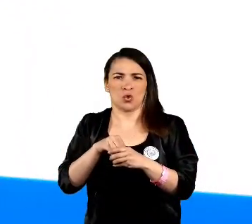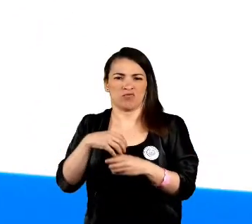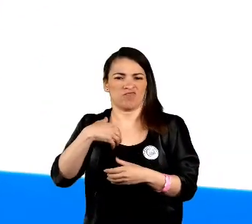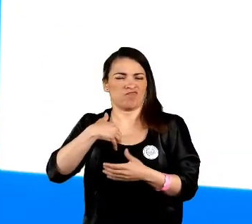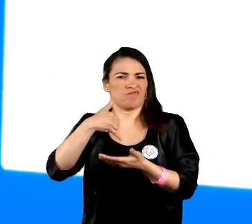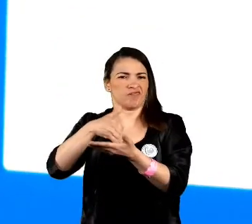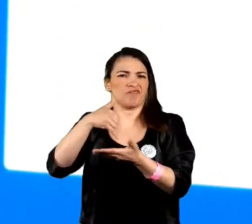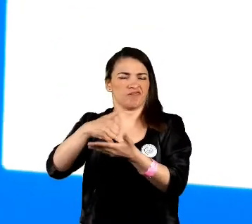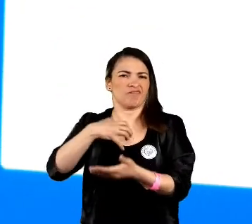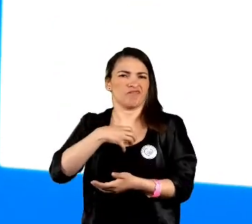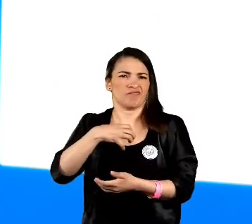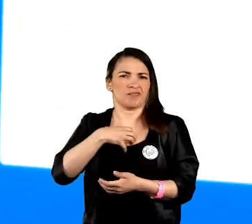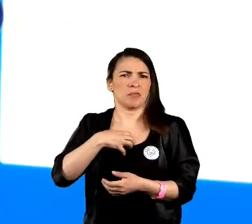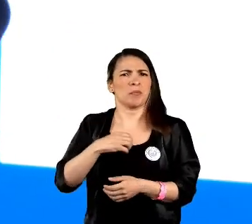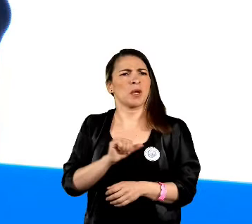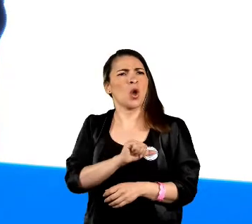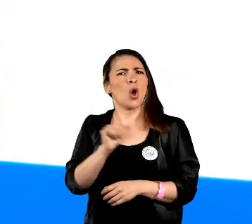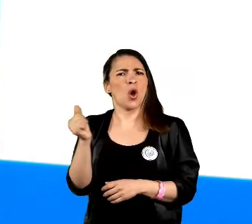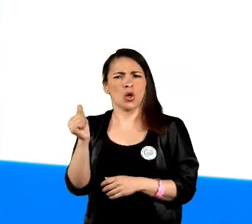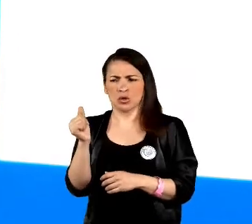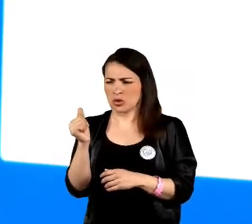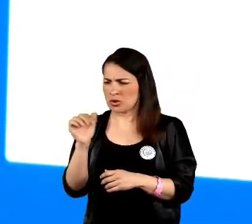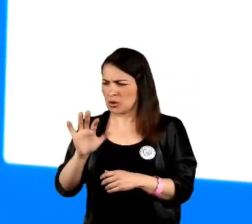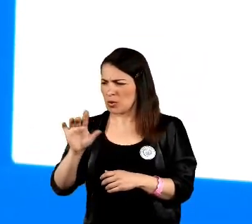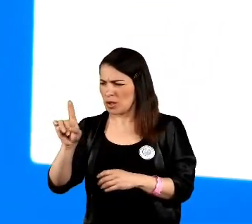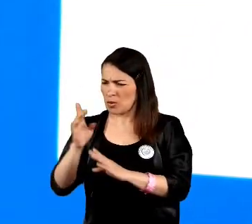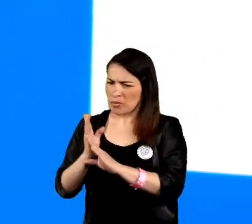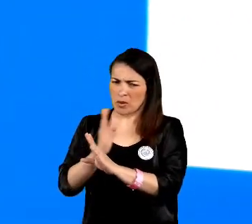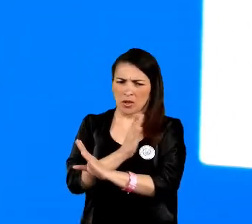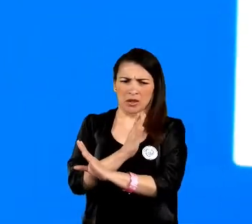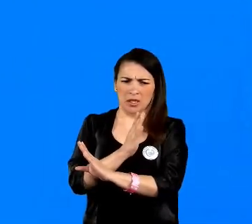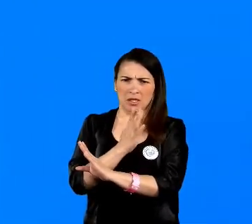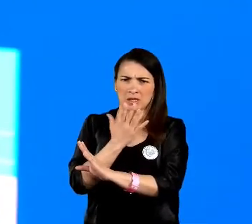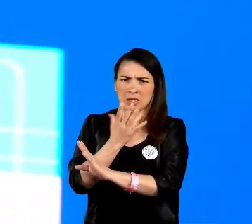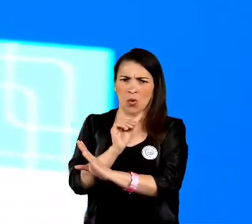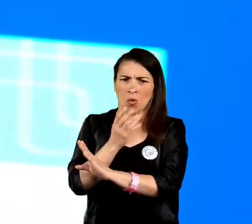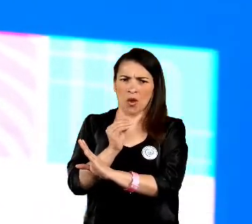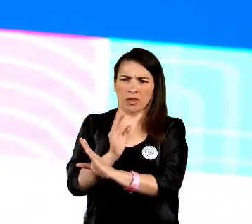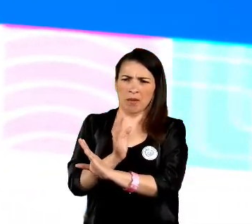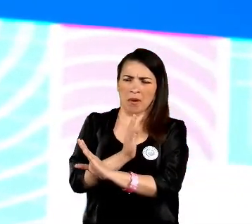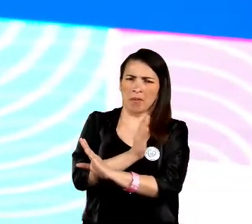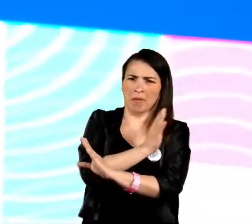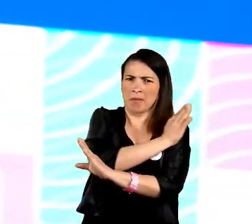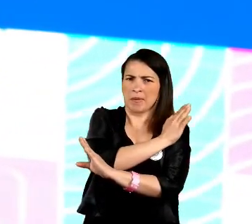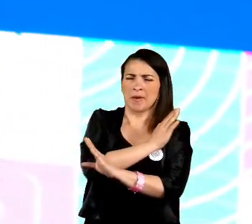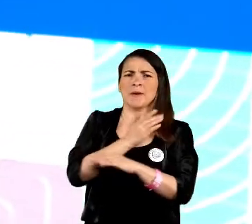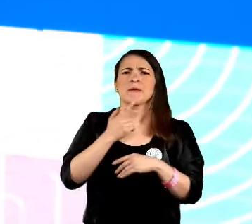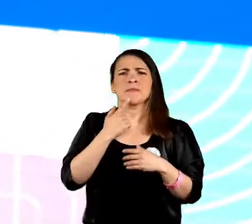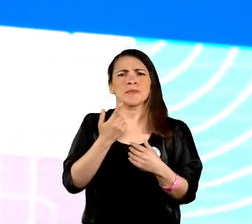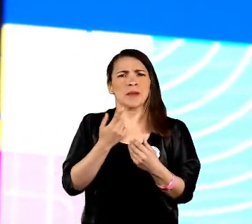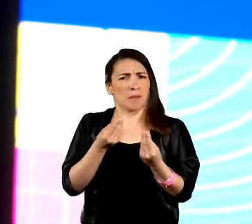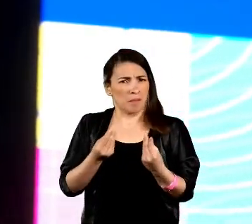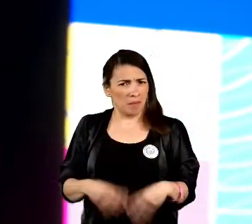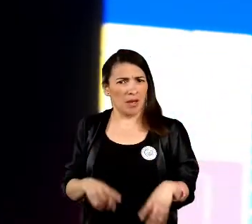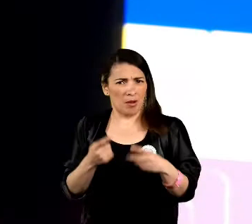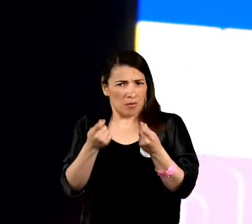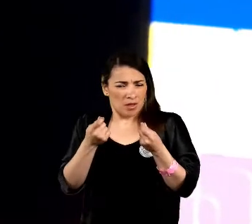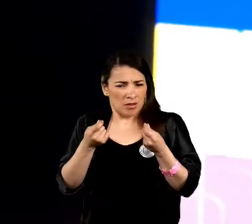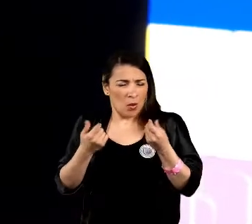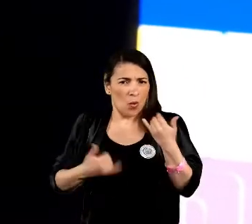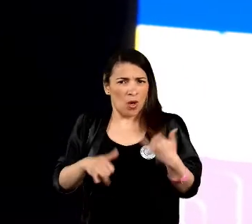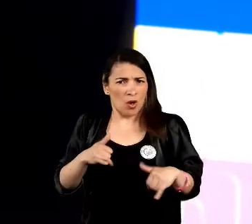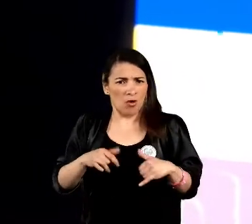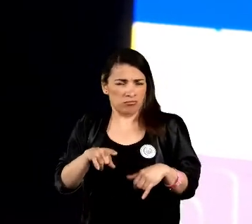qué pasó con los otros 50 si ellos creía que había perdido plata y que todos esos juegos habían sido un fracaso y